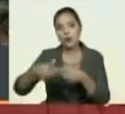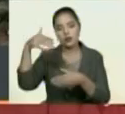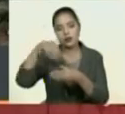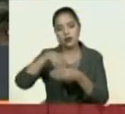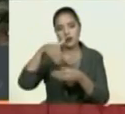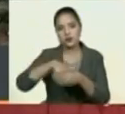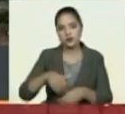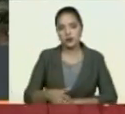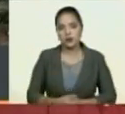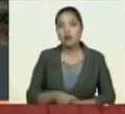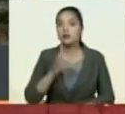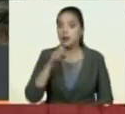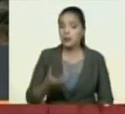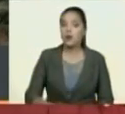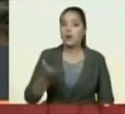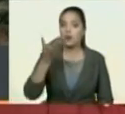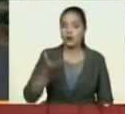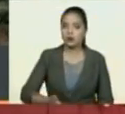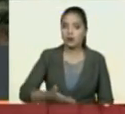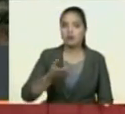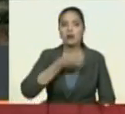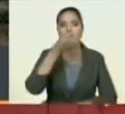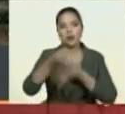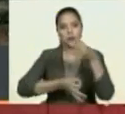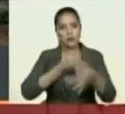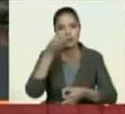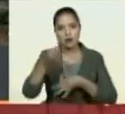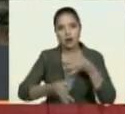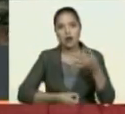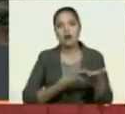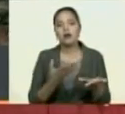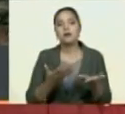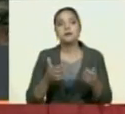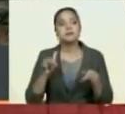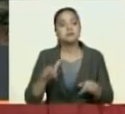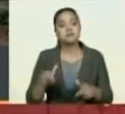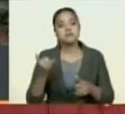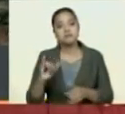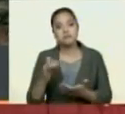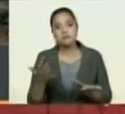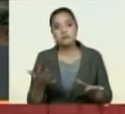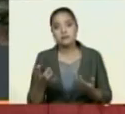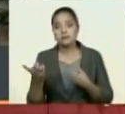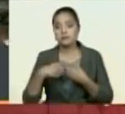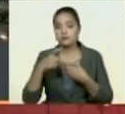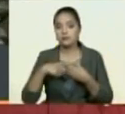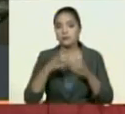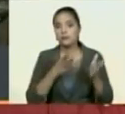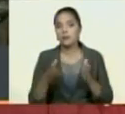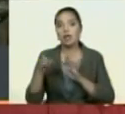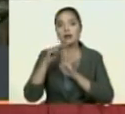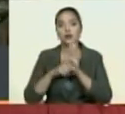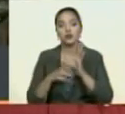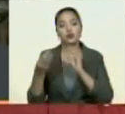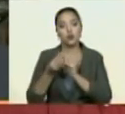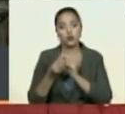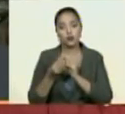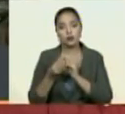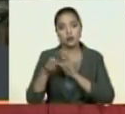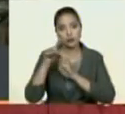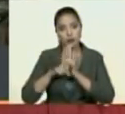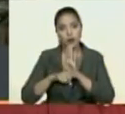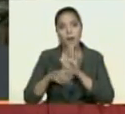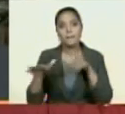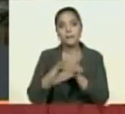proceso. Es importante también destacar de que estamos suscribiendo una resolución conjunta